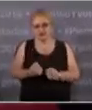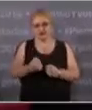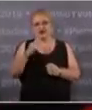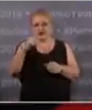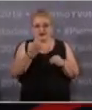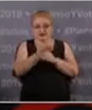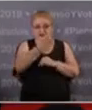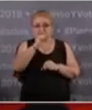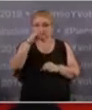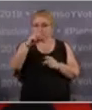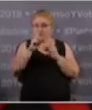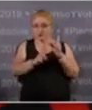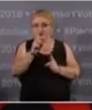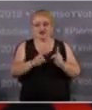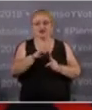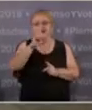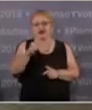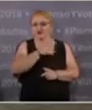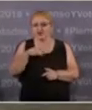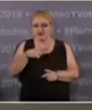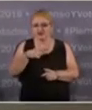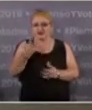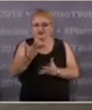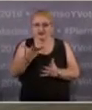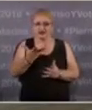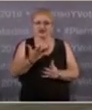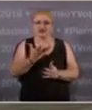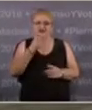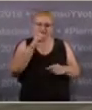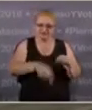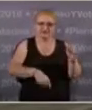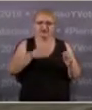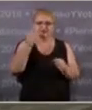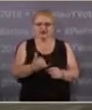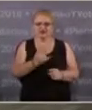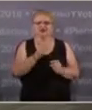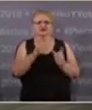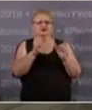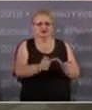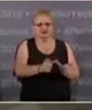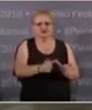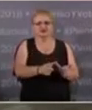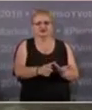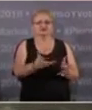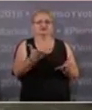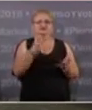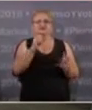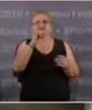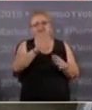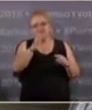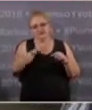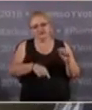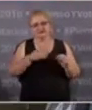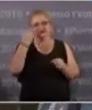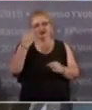le corresponde el combate y control, y en eso también la reconstrucción del tejido social. Muchas gracias, candidato, por su